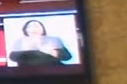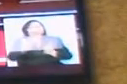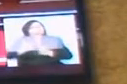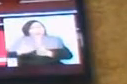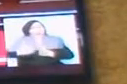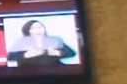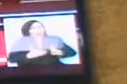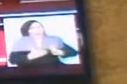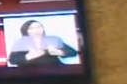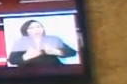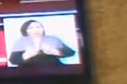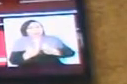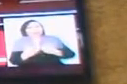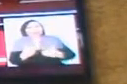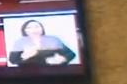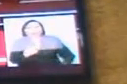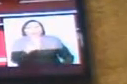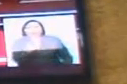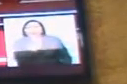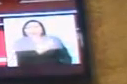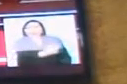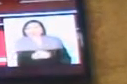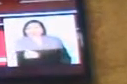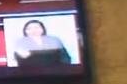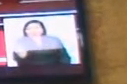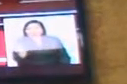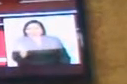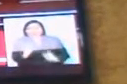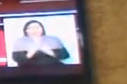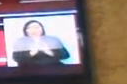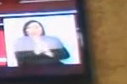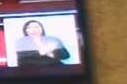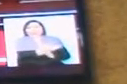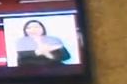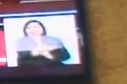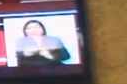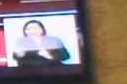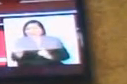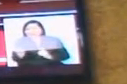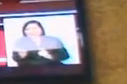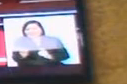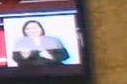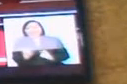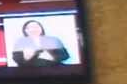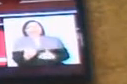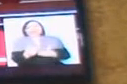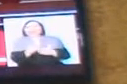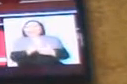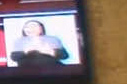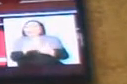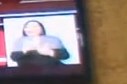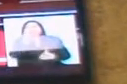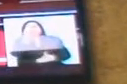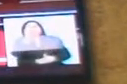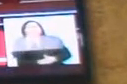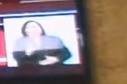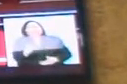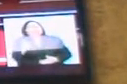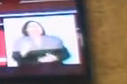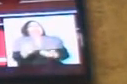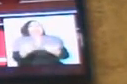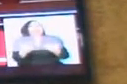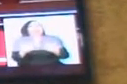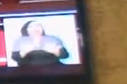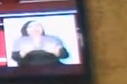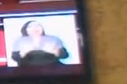correcto. Propongo a ustedes, señores congresistas, y ante todos los peruanos de